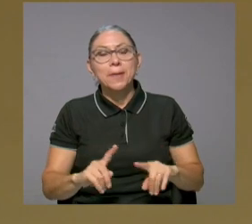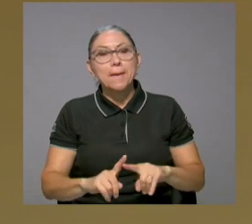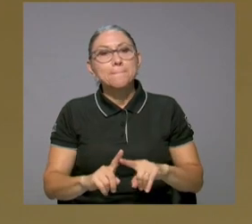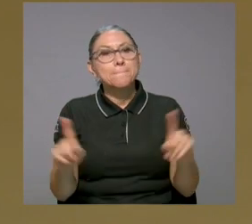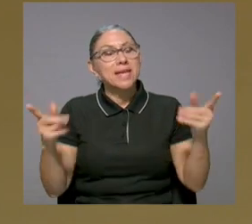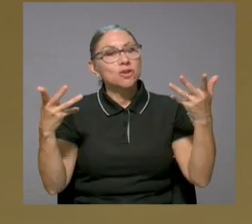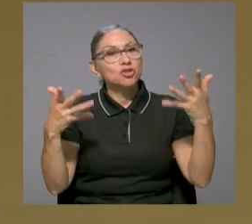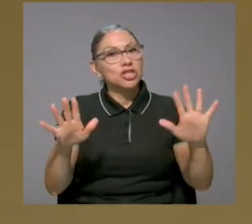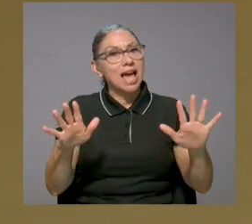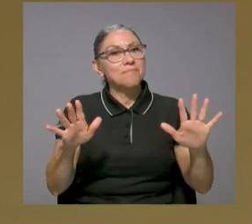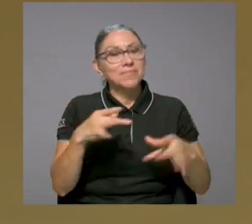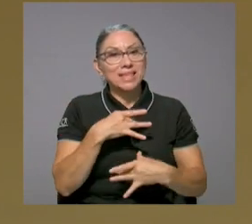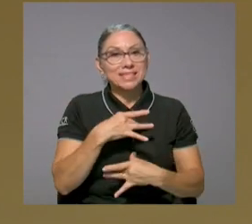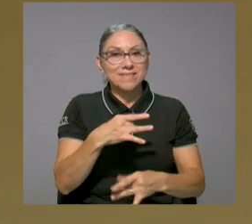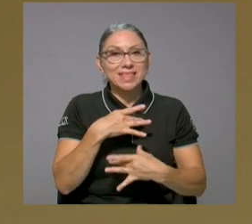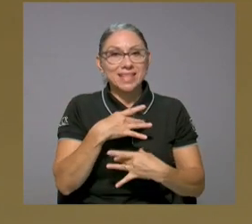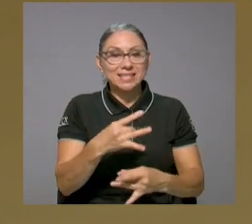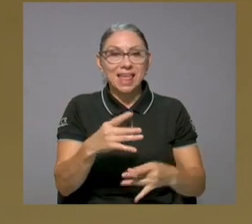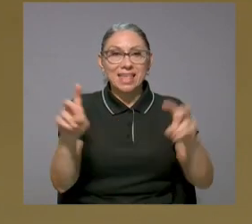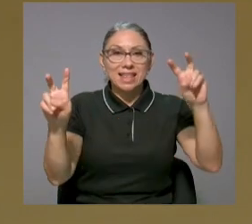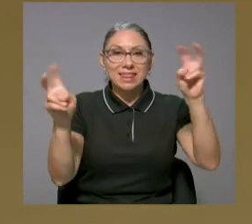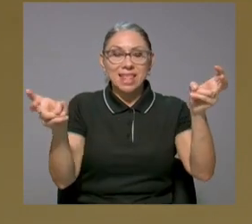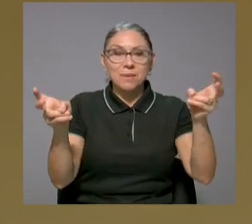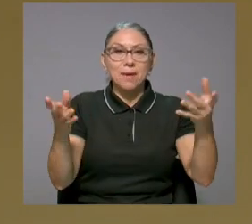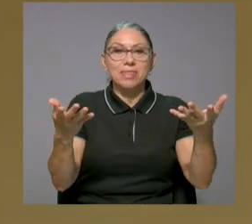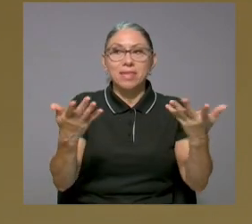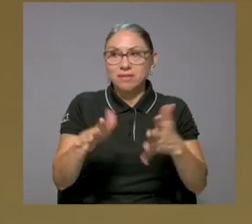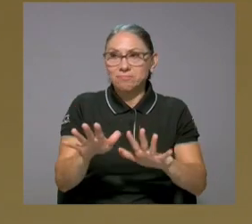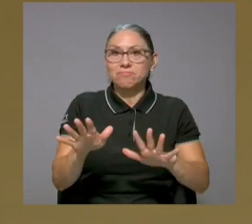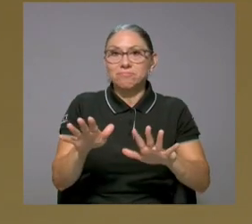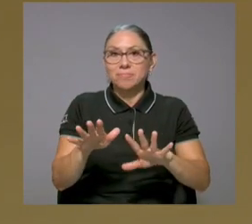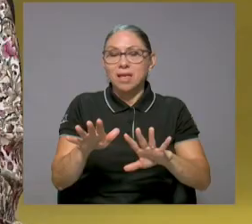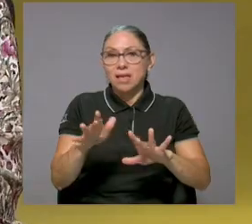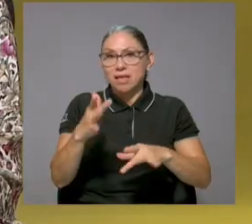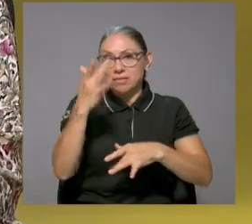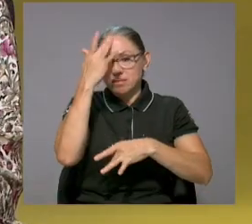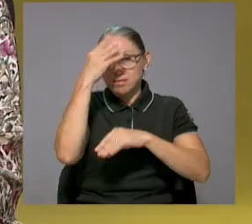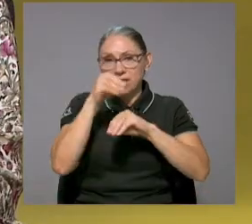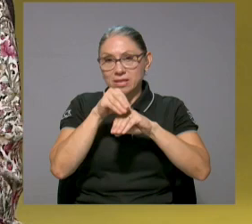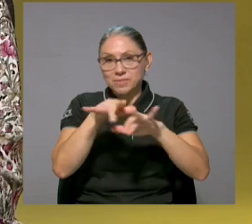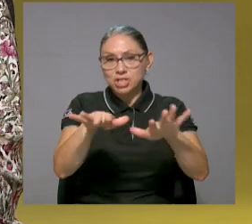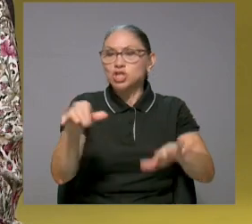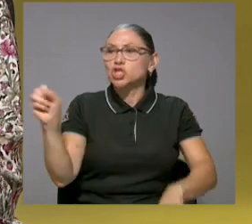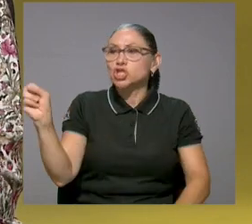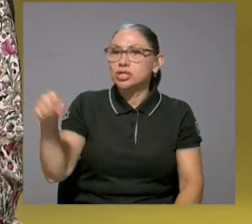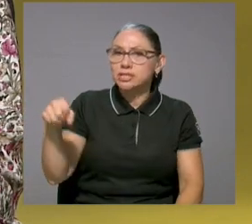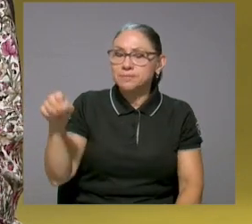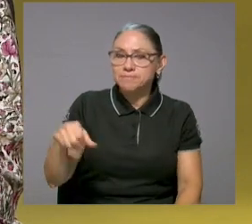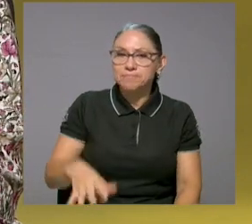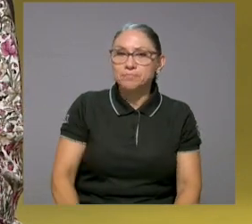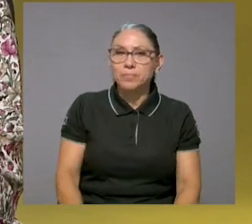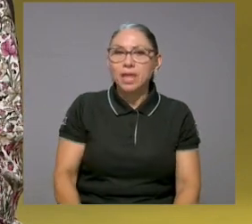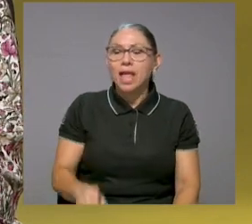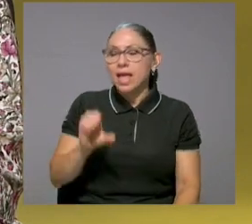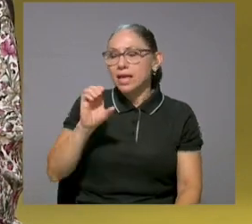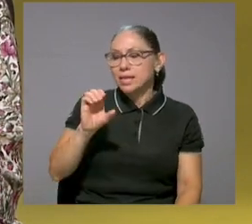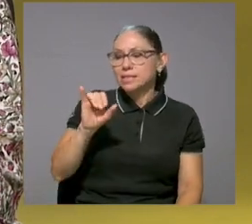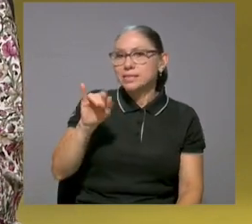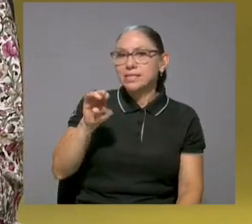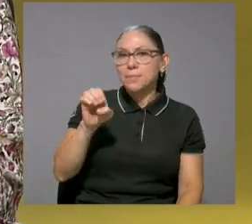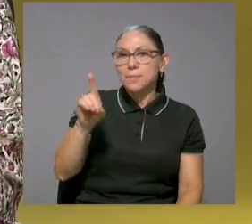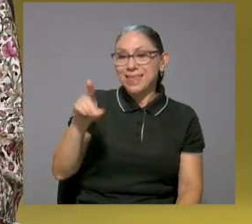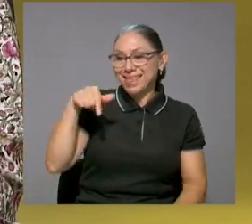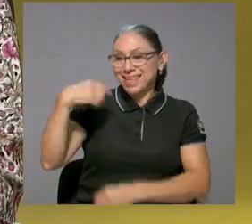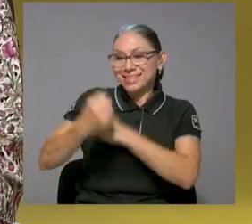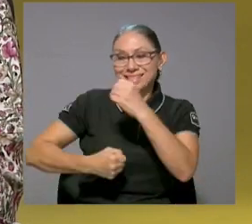ya estaba interesada en el tema de transmisión. Fíjese que sí. A ver, el CIMED este año